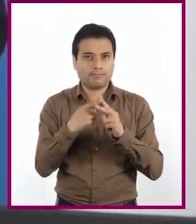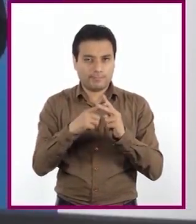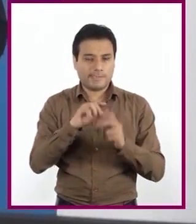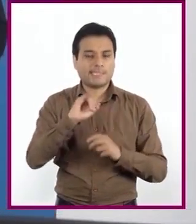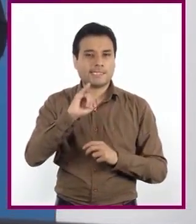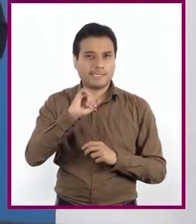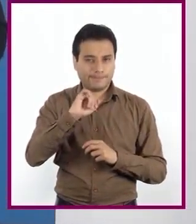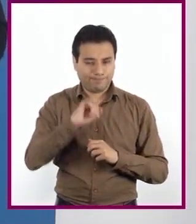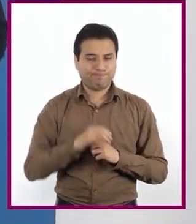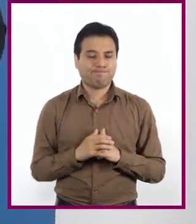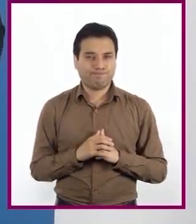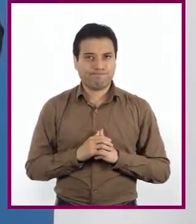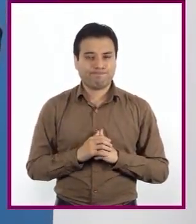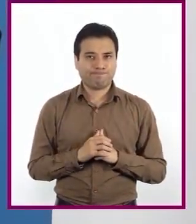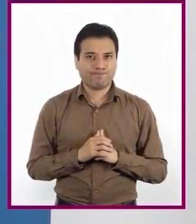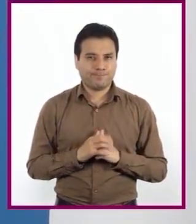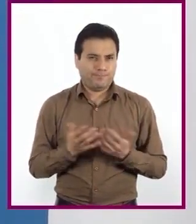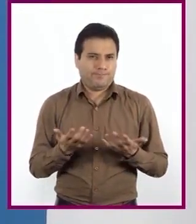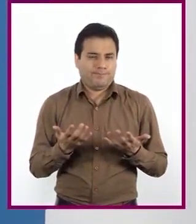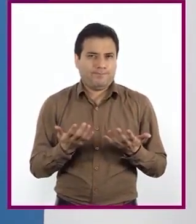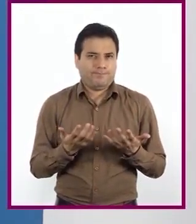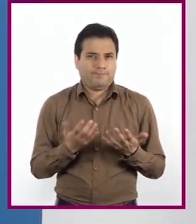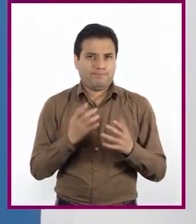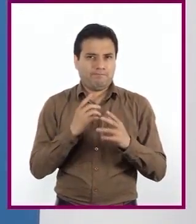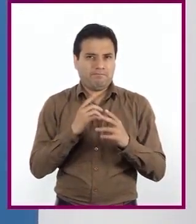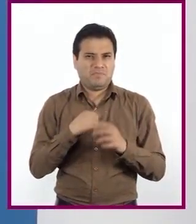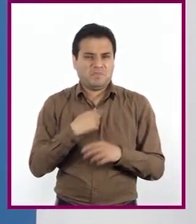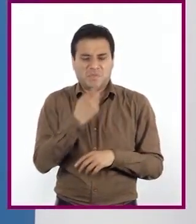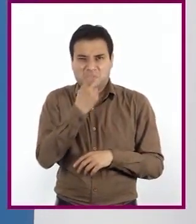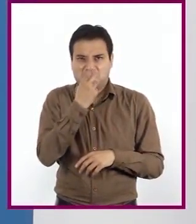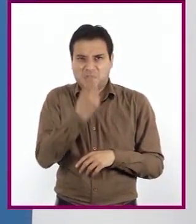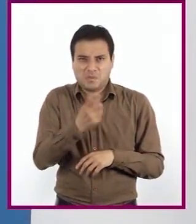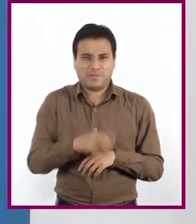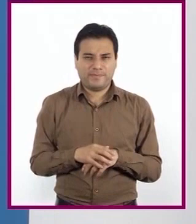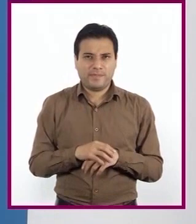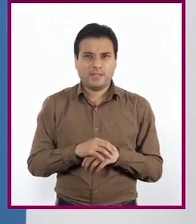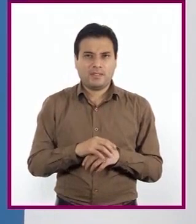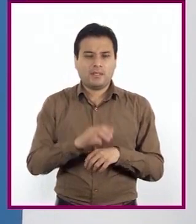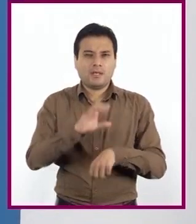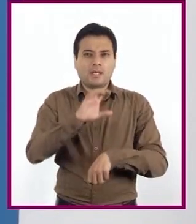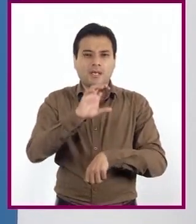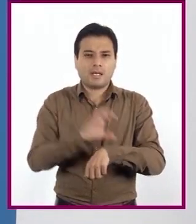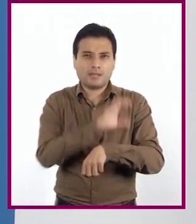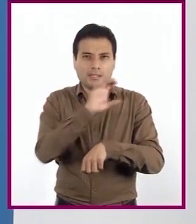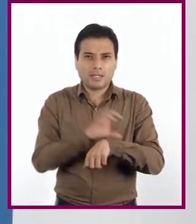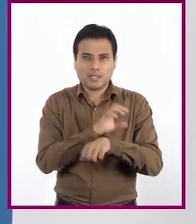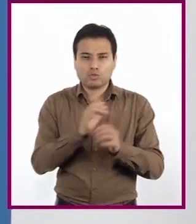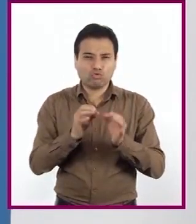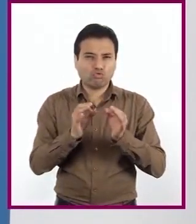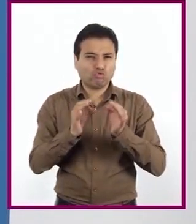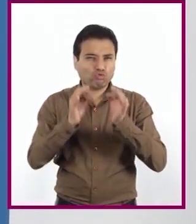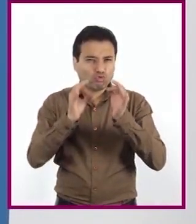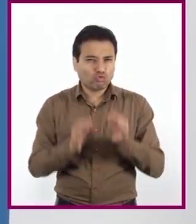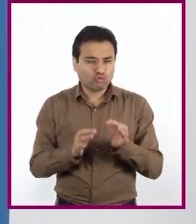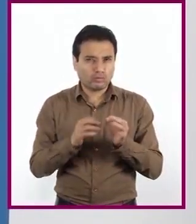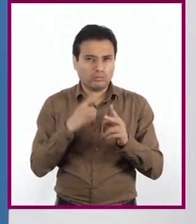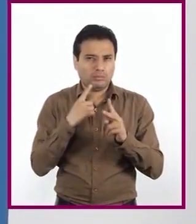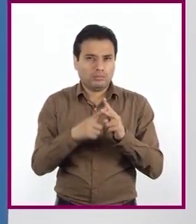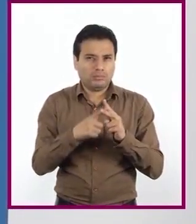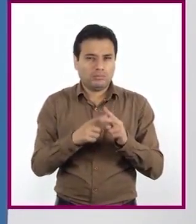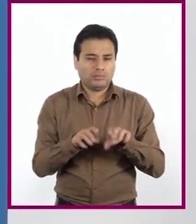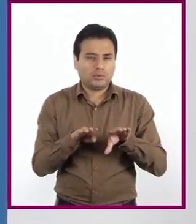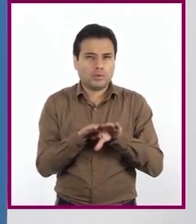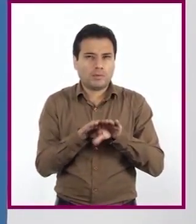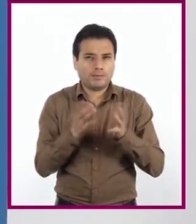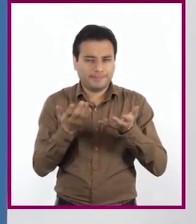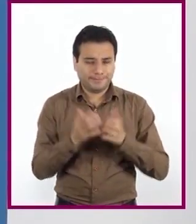cargas elementales. ¿Por qué se hace esta especificación de una cantidad entera de cargas elementales?